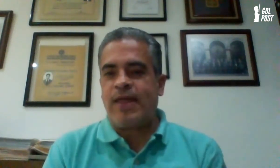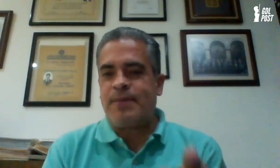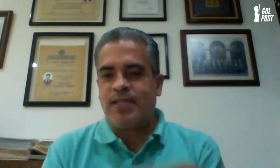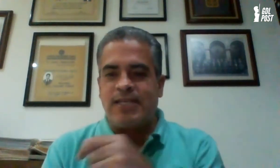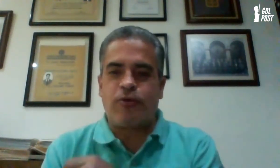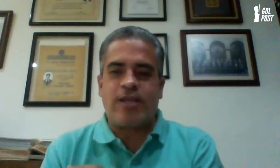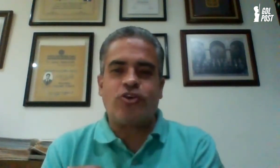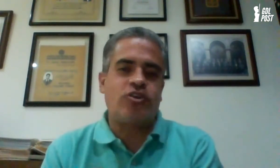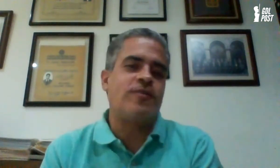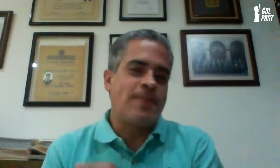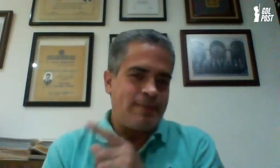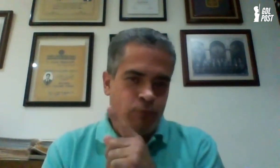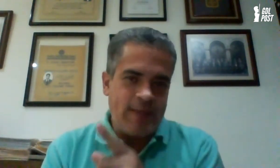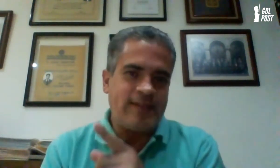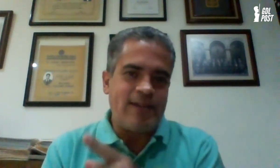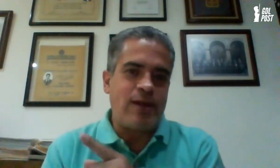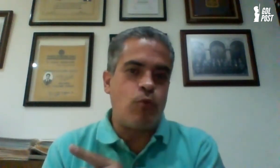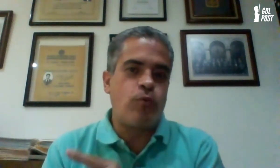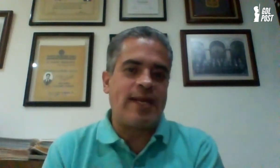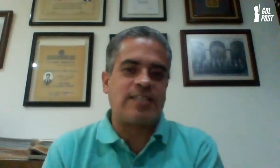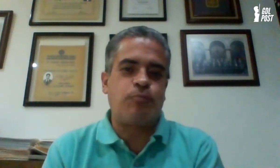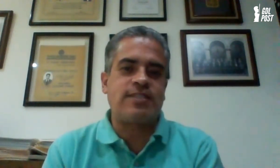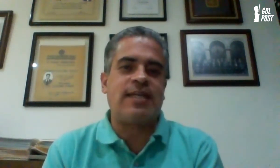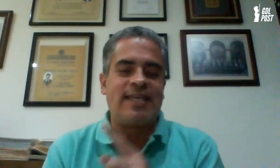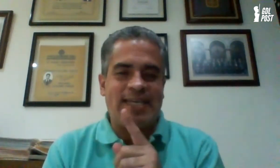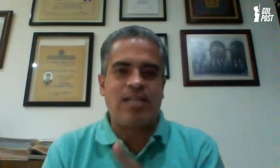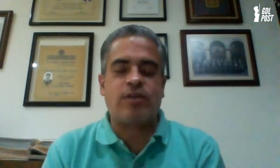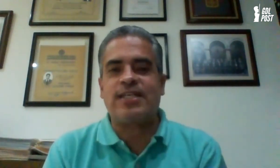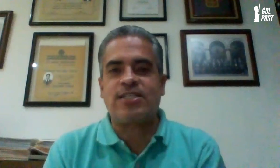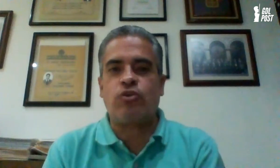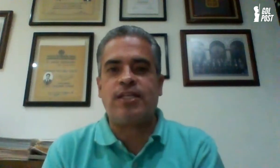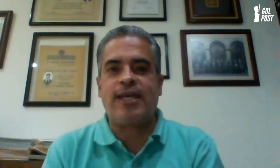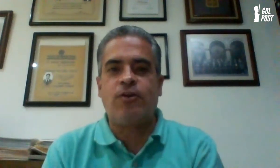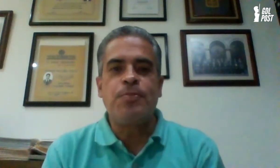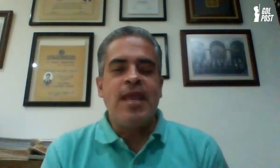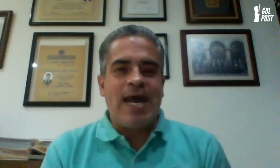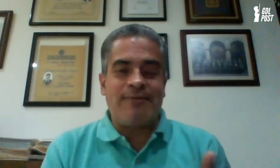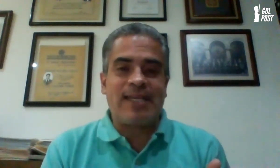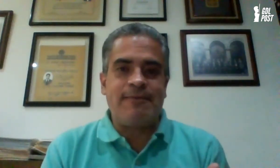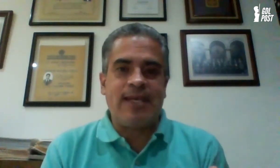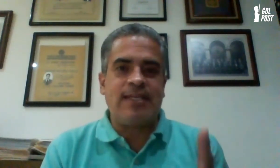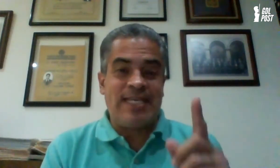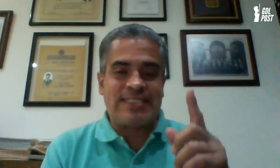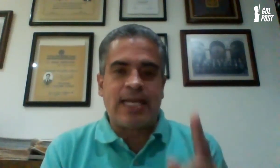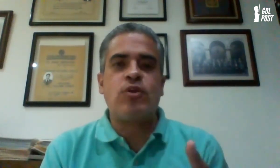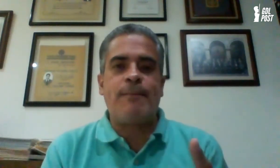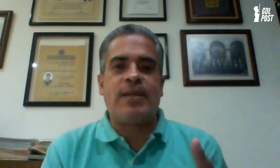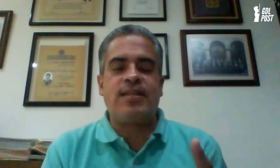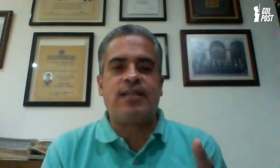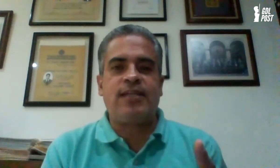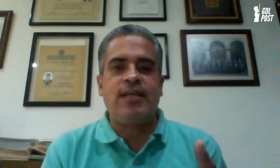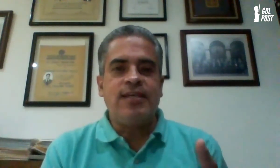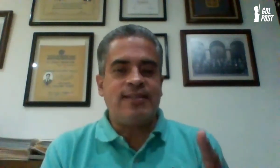Alfredo Adame decía por ahí, Orson puede tener una muy buena respuesta de qué es lo que se hace con el dinero. Habrá que ver y estar muy